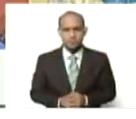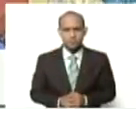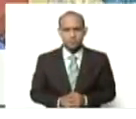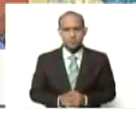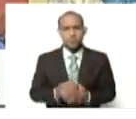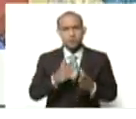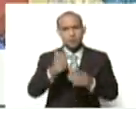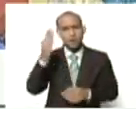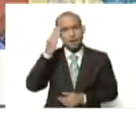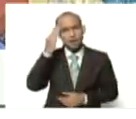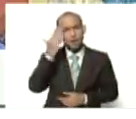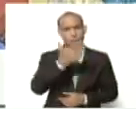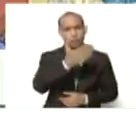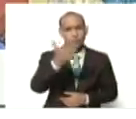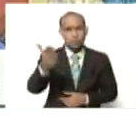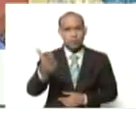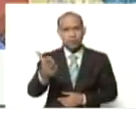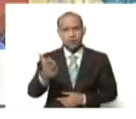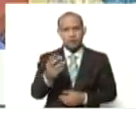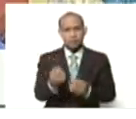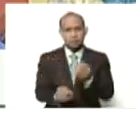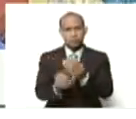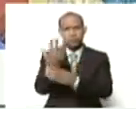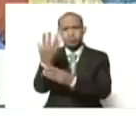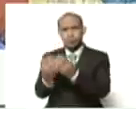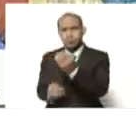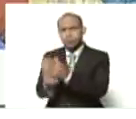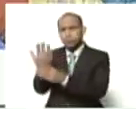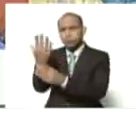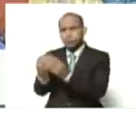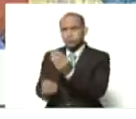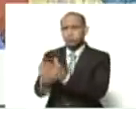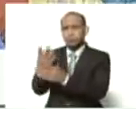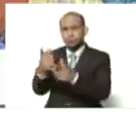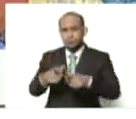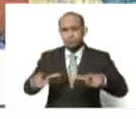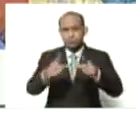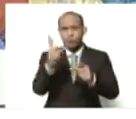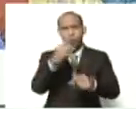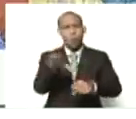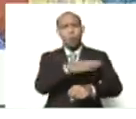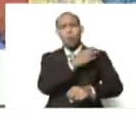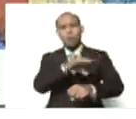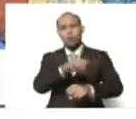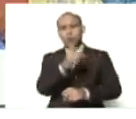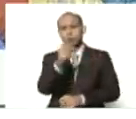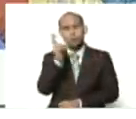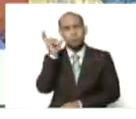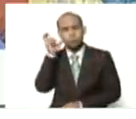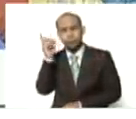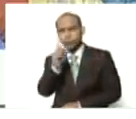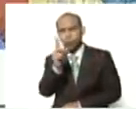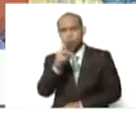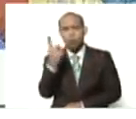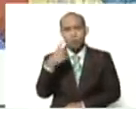Ya saben ustedes que están saliendo piezas ahora, no solamente musicales, sino también piezas